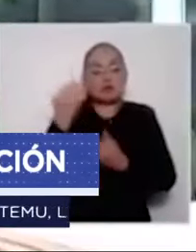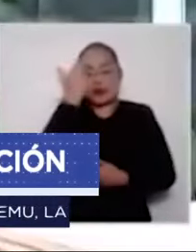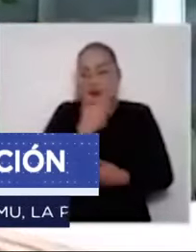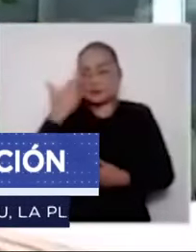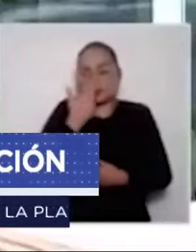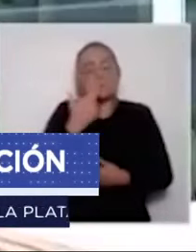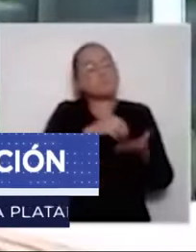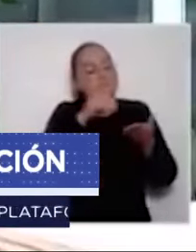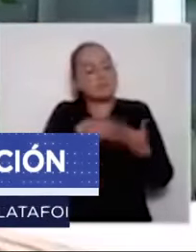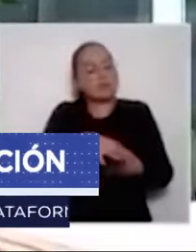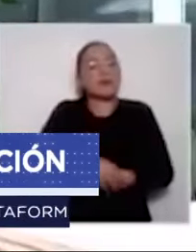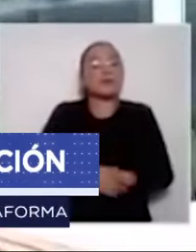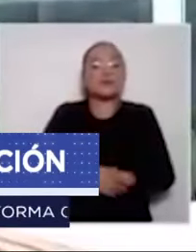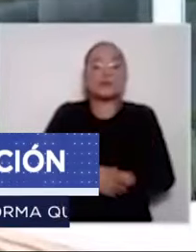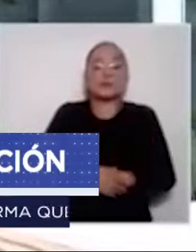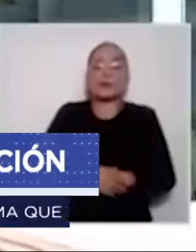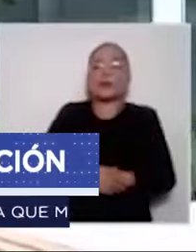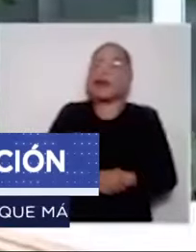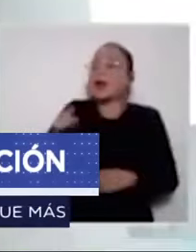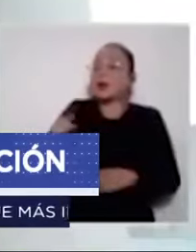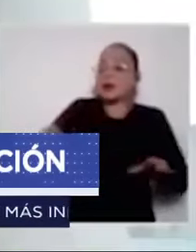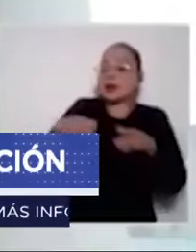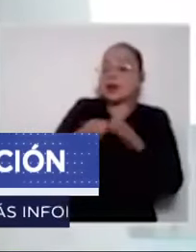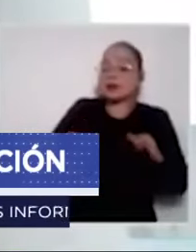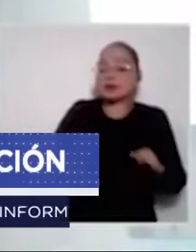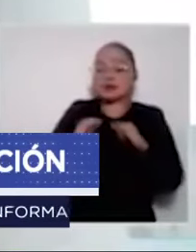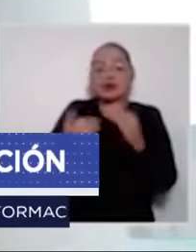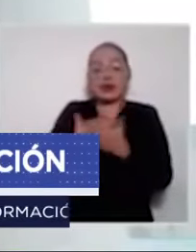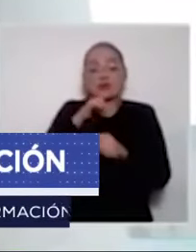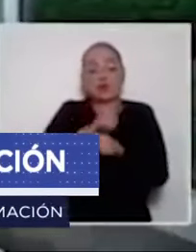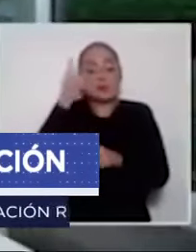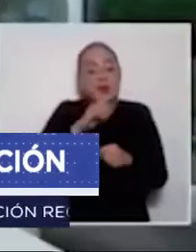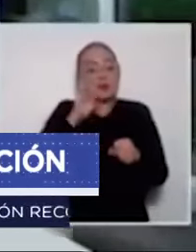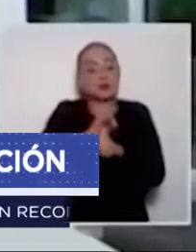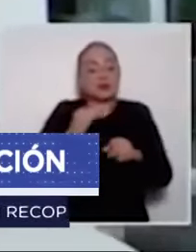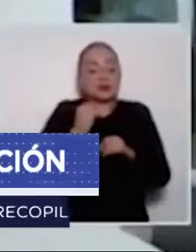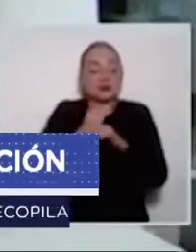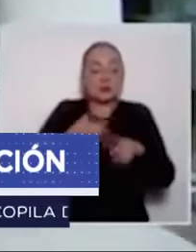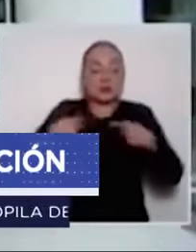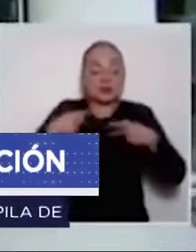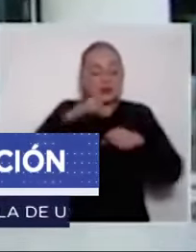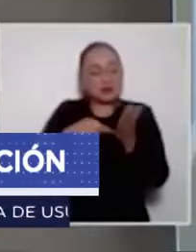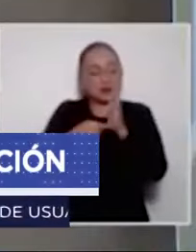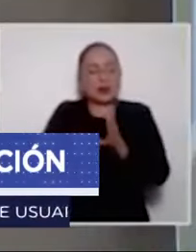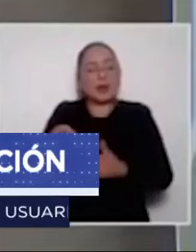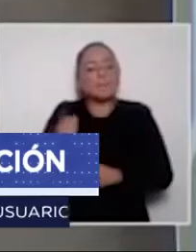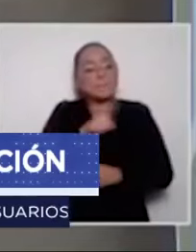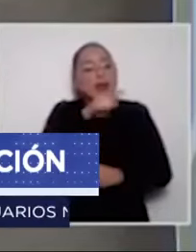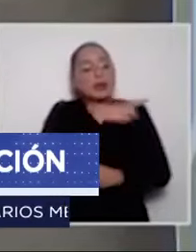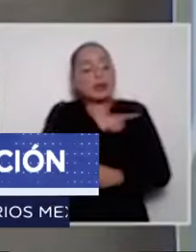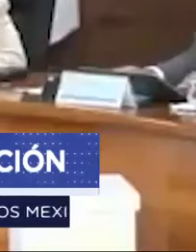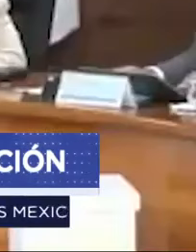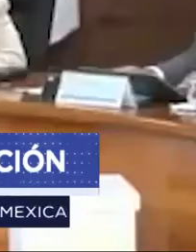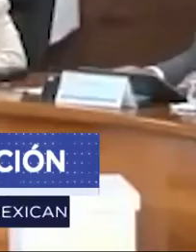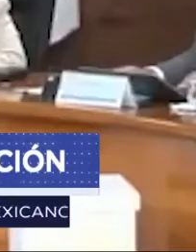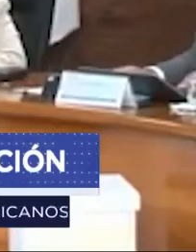la cosa pública se conozca, que se rindan cuentas, que se prevengan actos de desvío de recursos públicos, pero